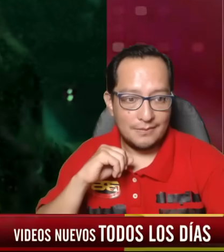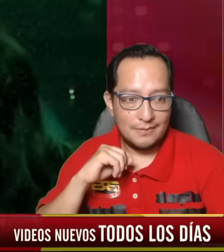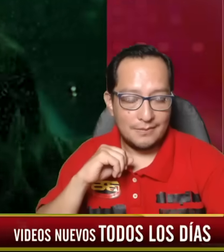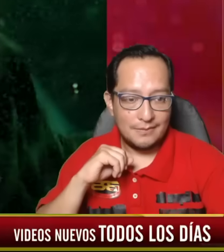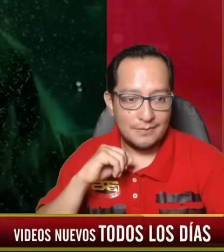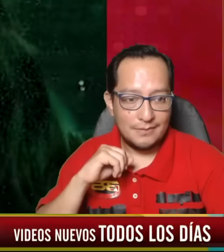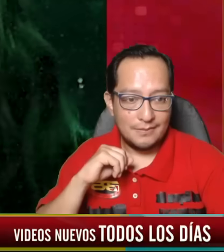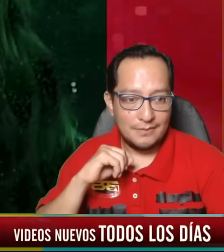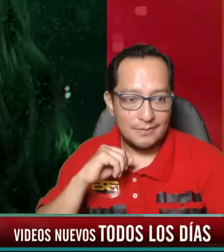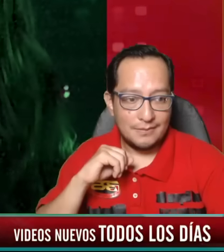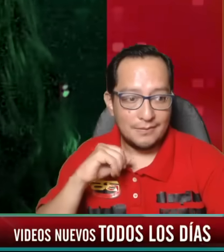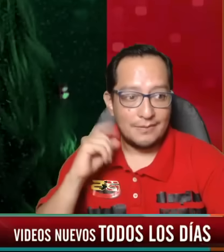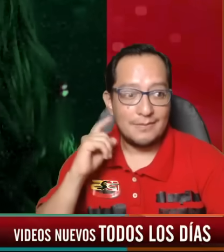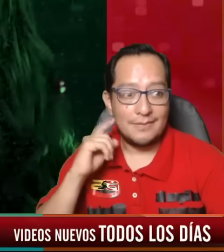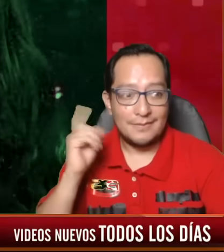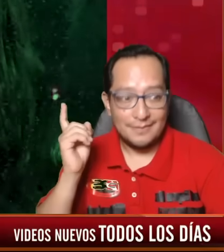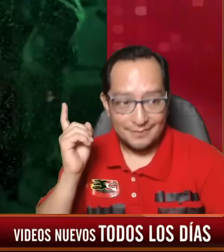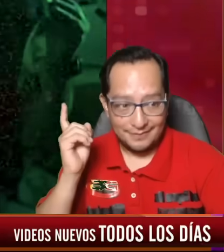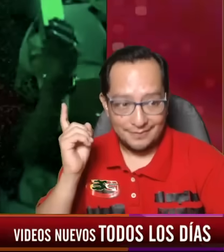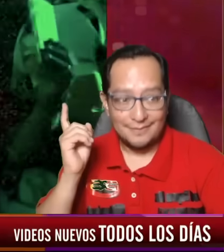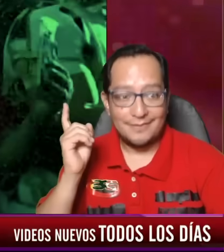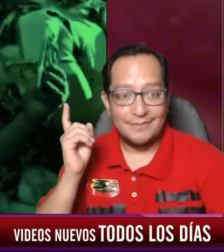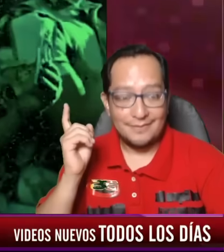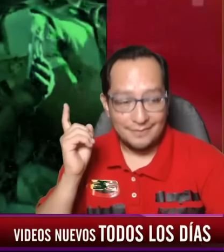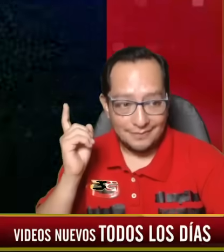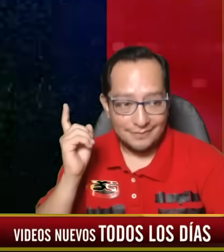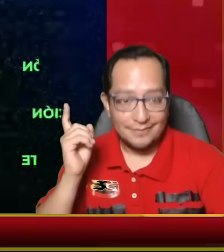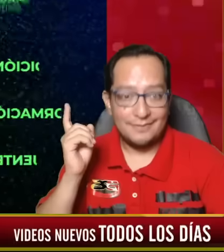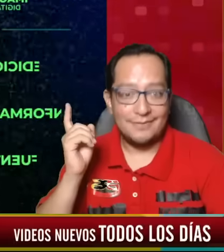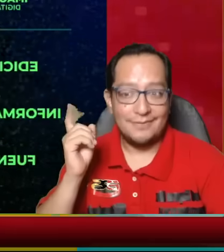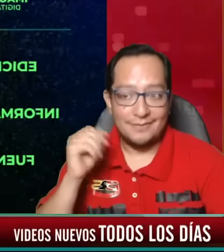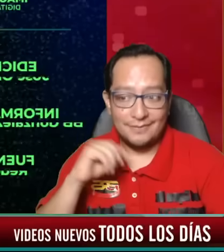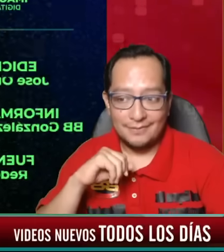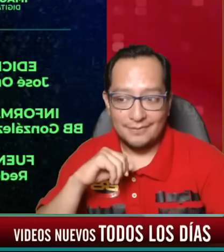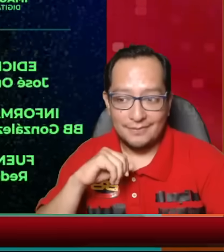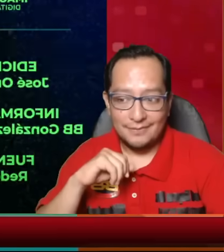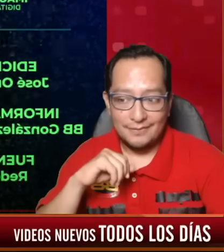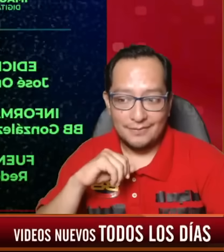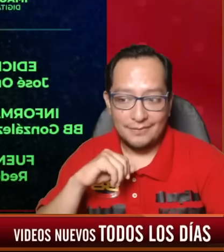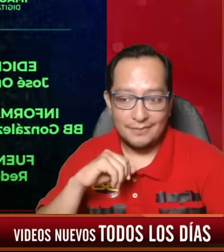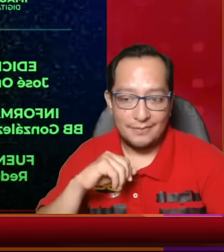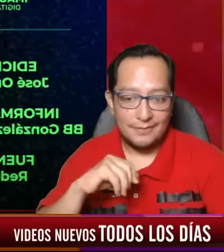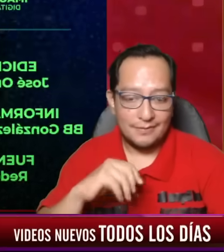mínimo o un arresto de hasta 36 horas, dependiendo de la gravedad de la falla.